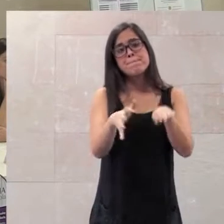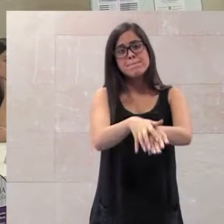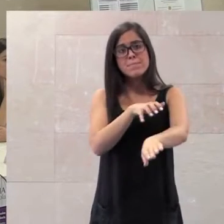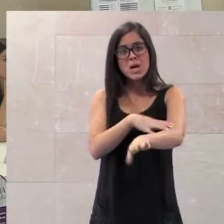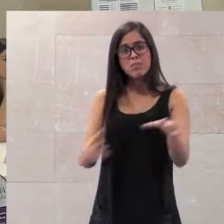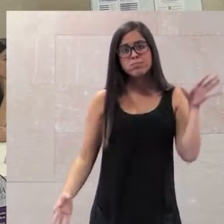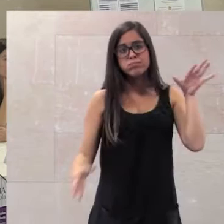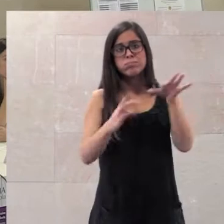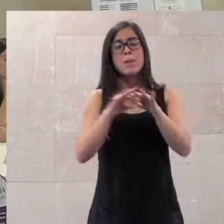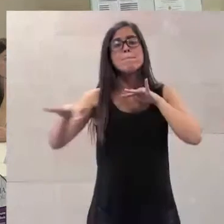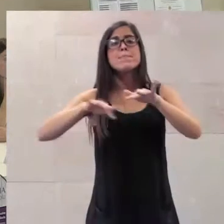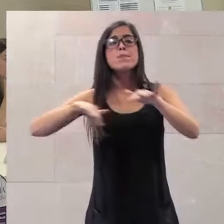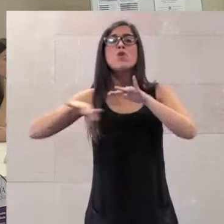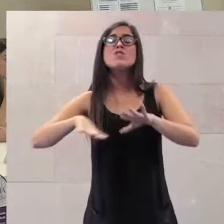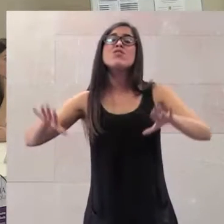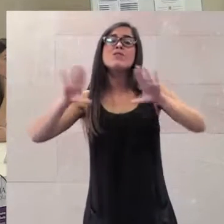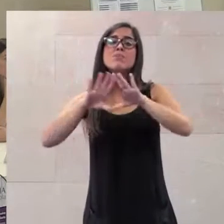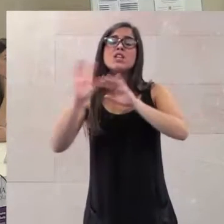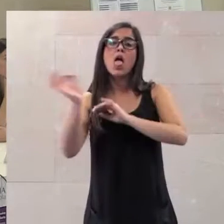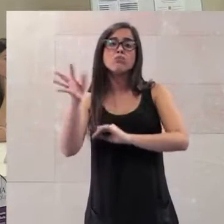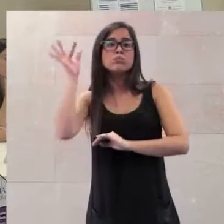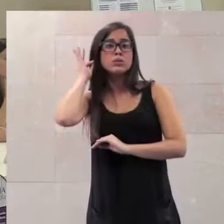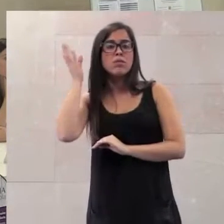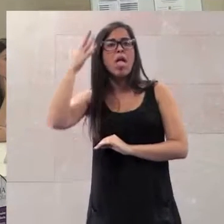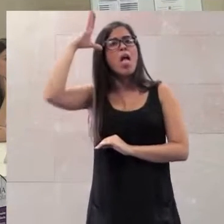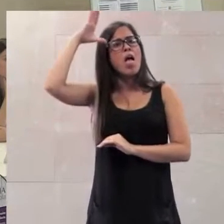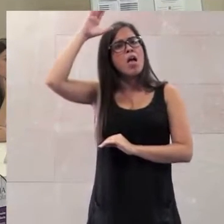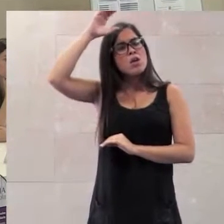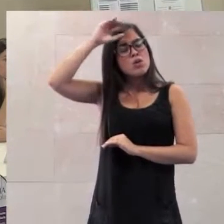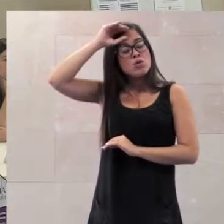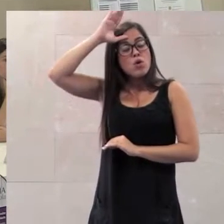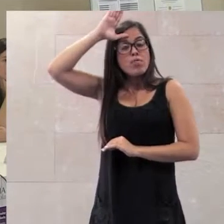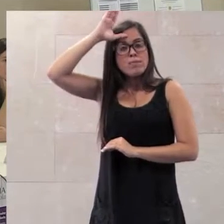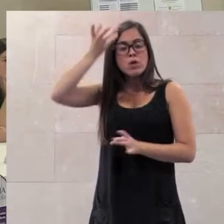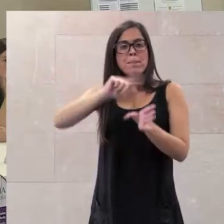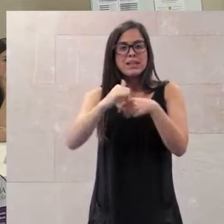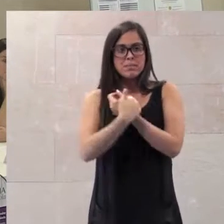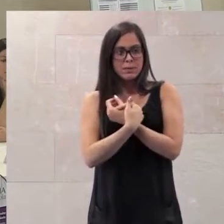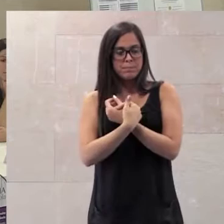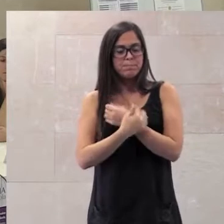vinculadas a movimientos feministas o de mujeres y también con conocimientos en participación.